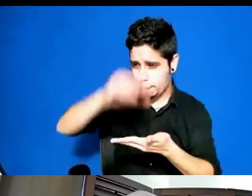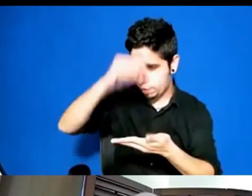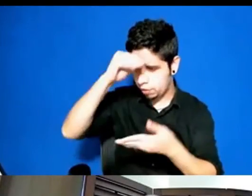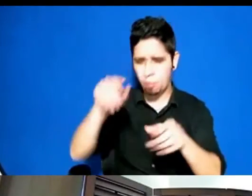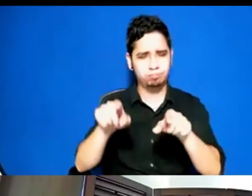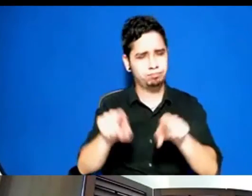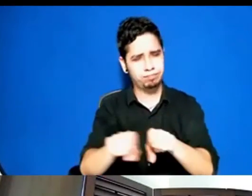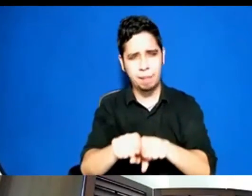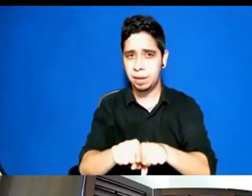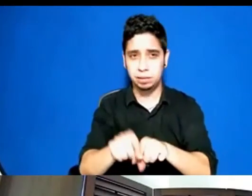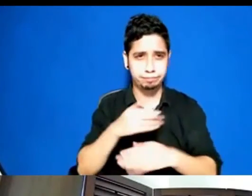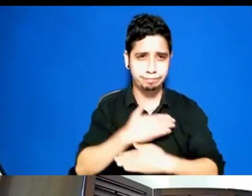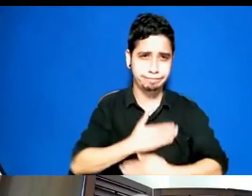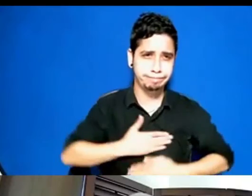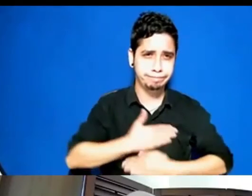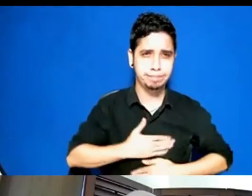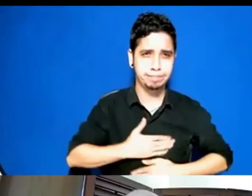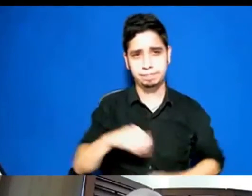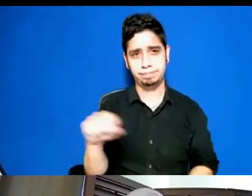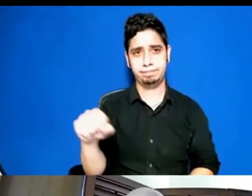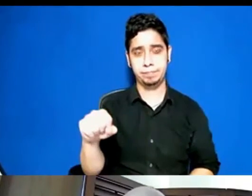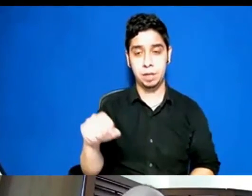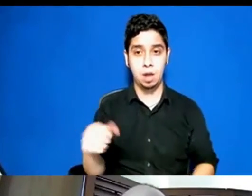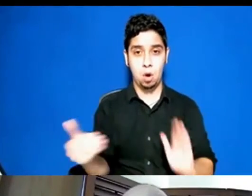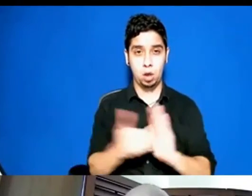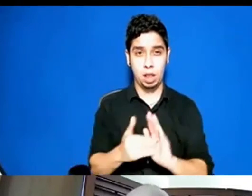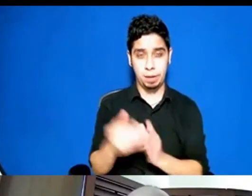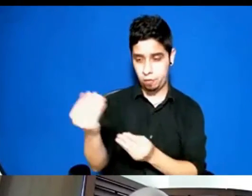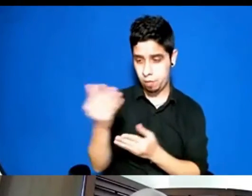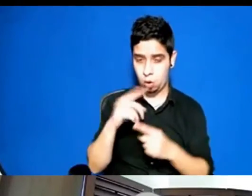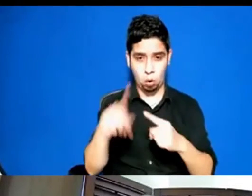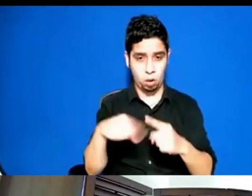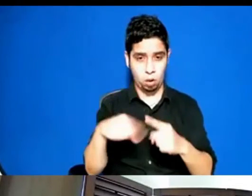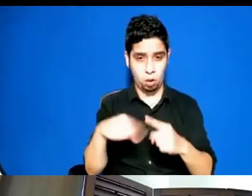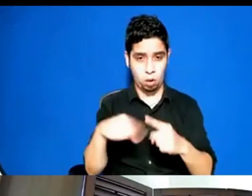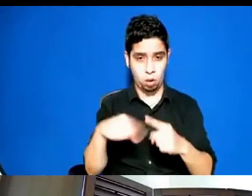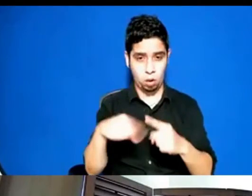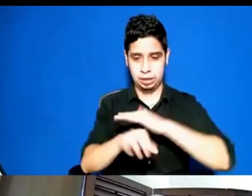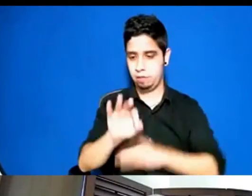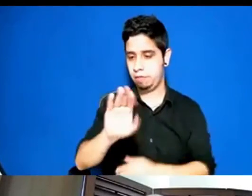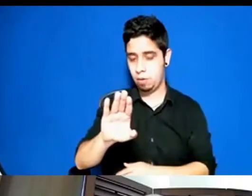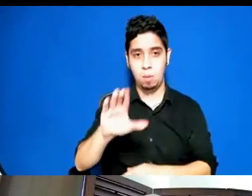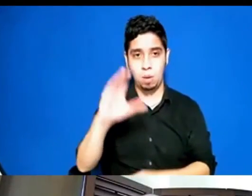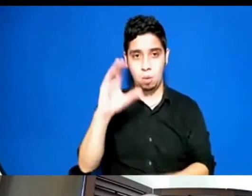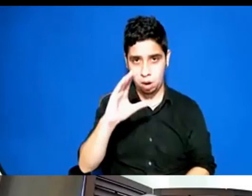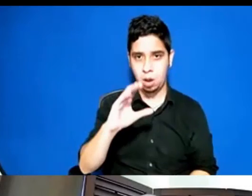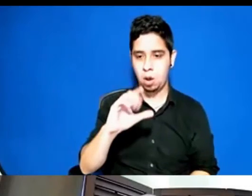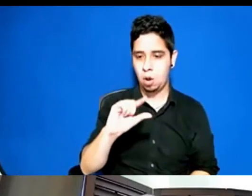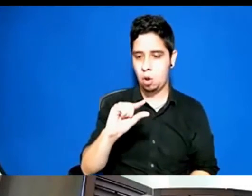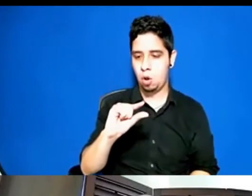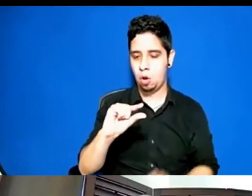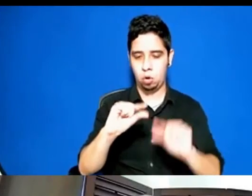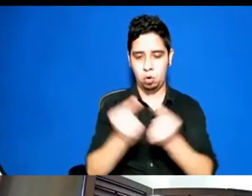Lo pasan bien. Y entonces vamos a repetir que cuando usted vaya a Facebook, va a buscar Grupo Tortuguero de San Juan Setequillas